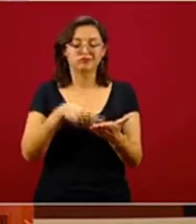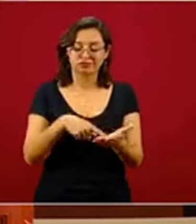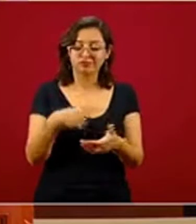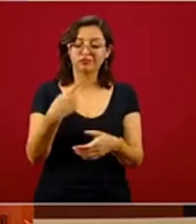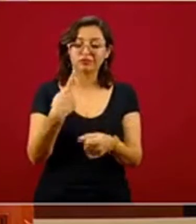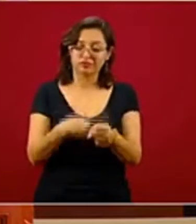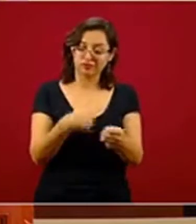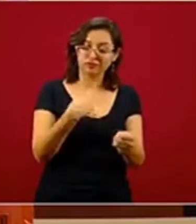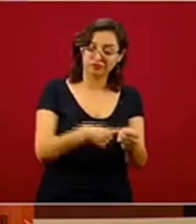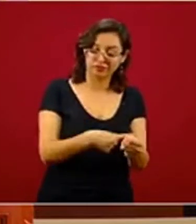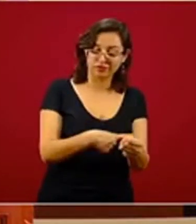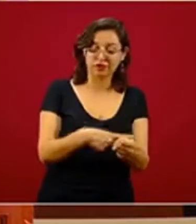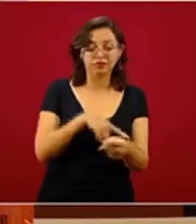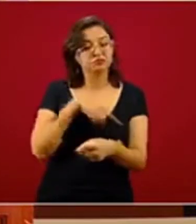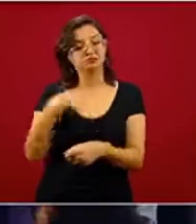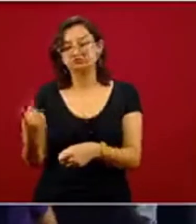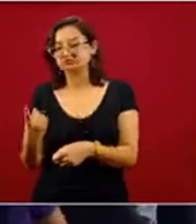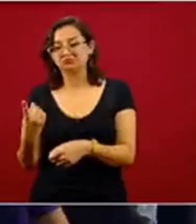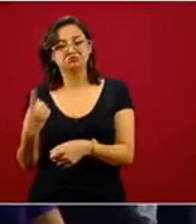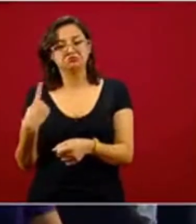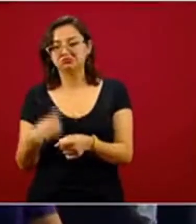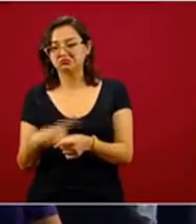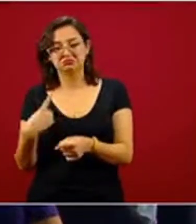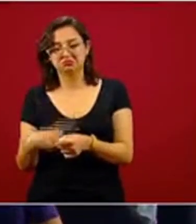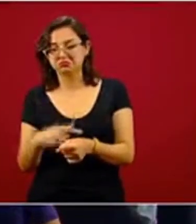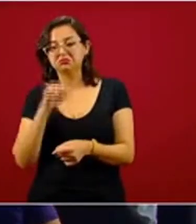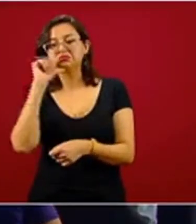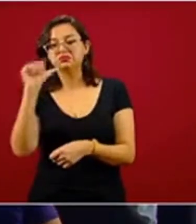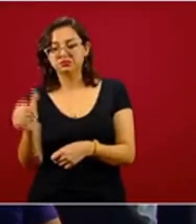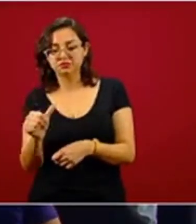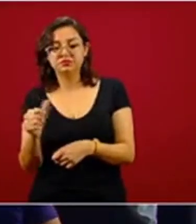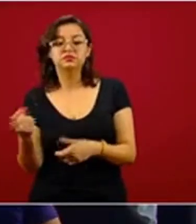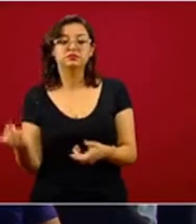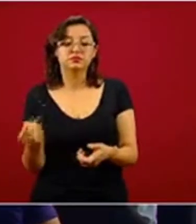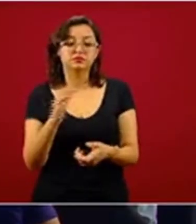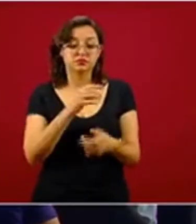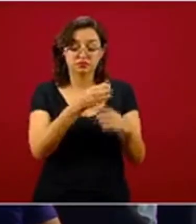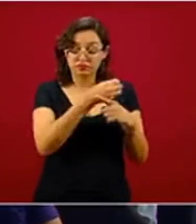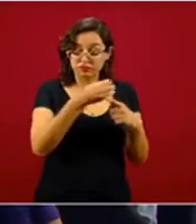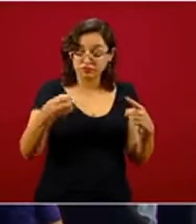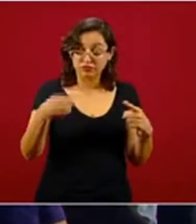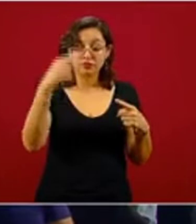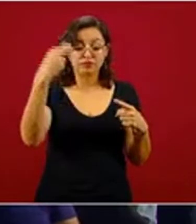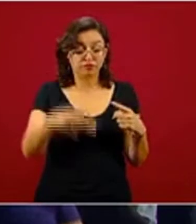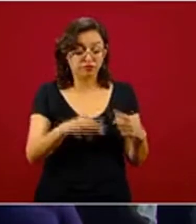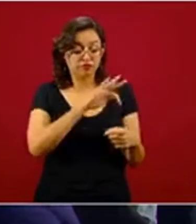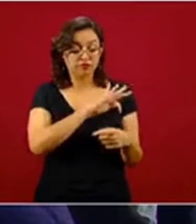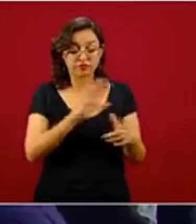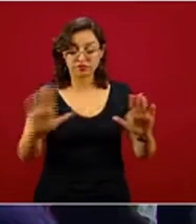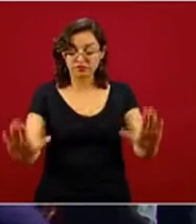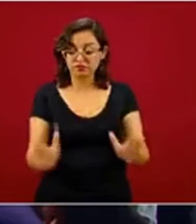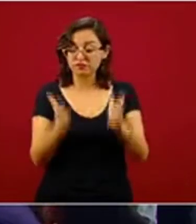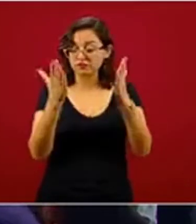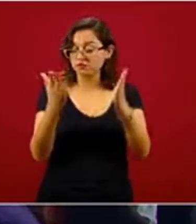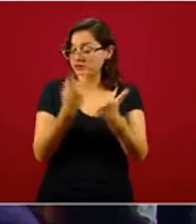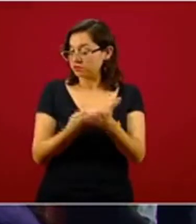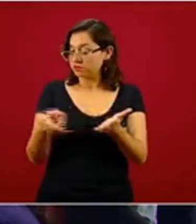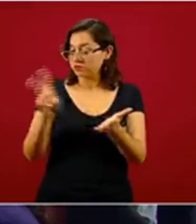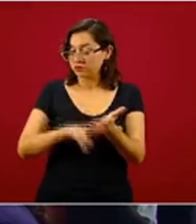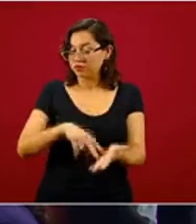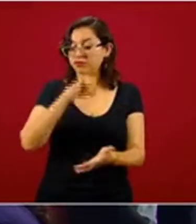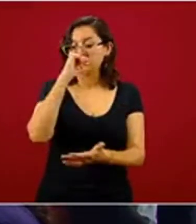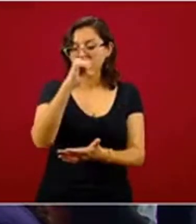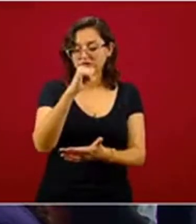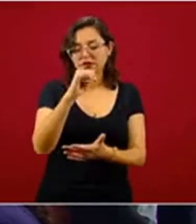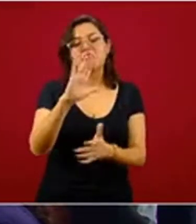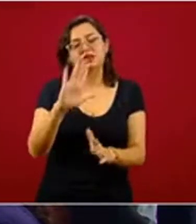con el nombre completo podremos saber que no están duplicados en la base institucional y entonces sí tendremos un dato que en su momento podremos sumar a